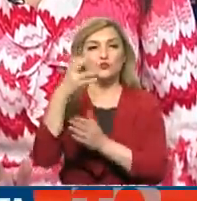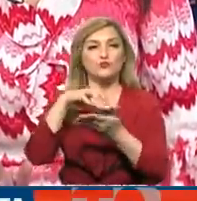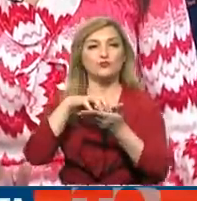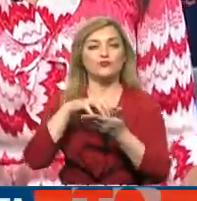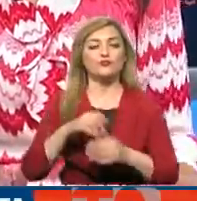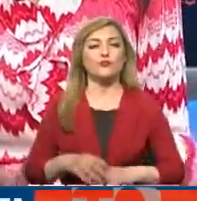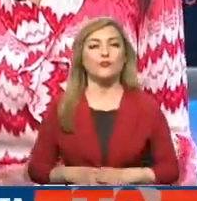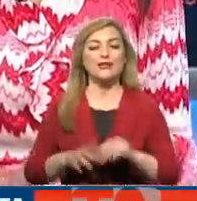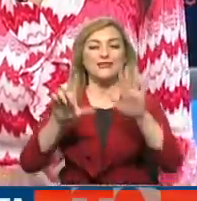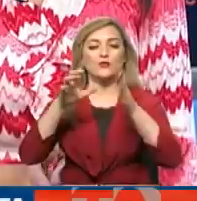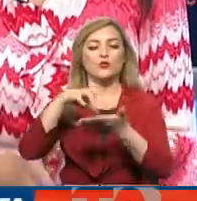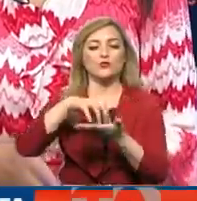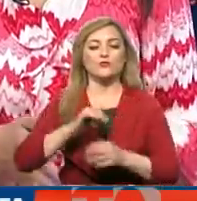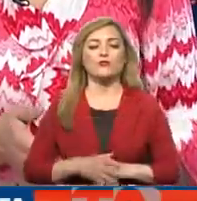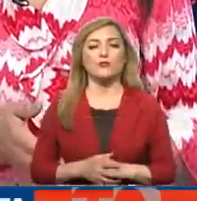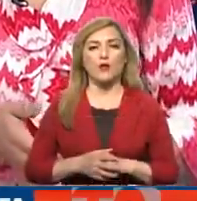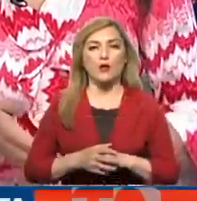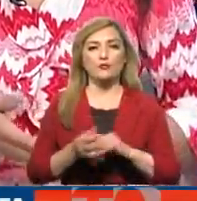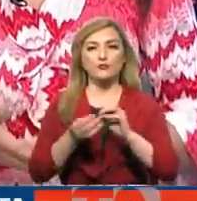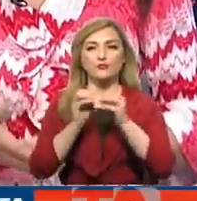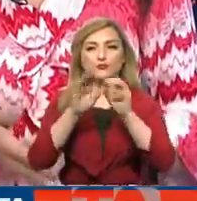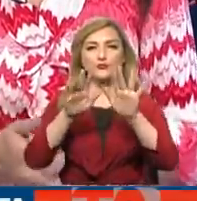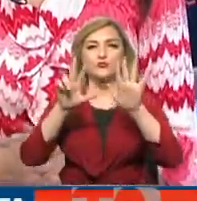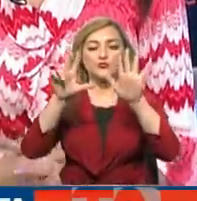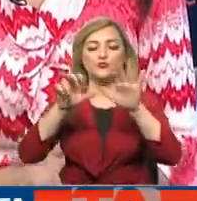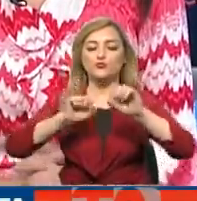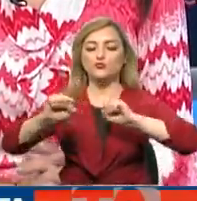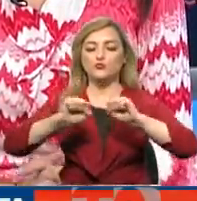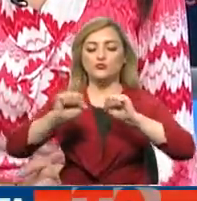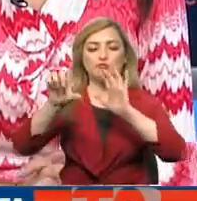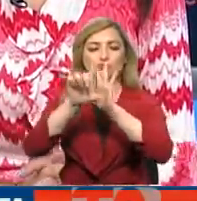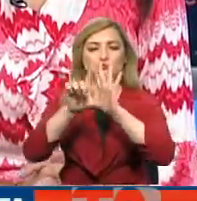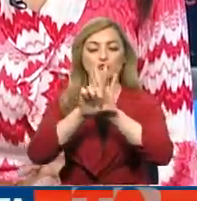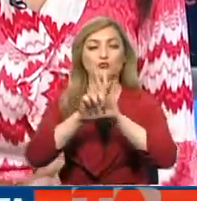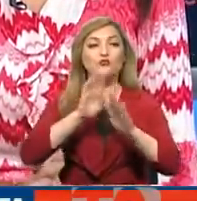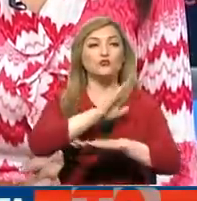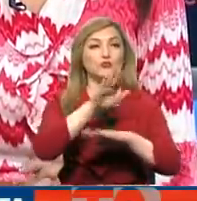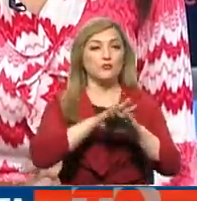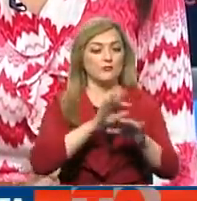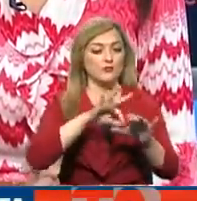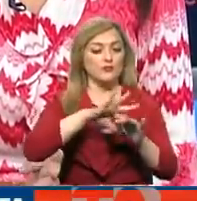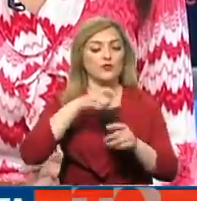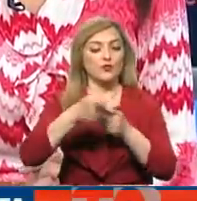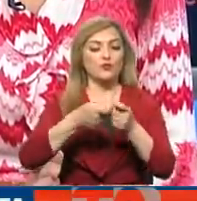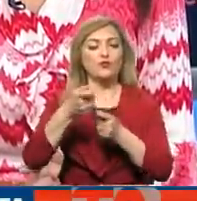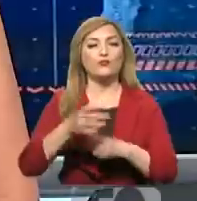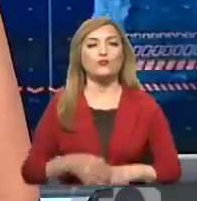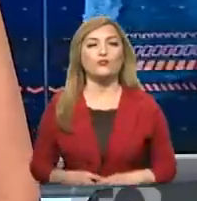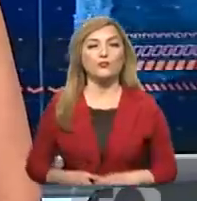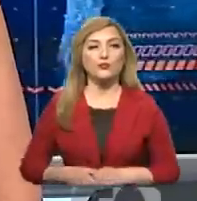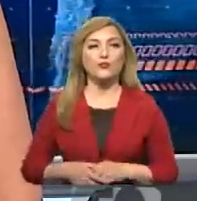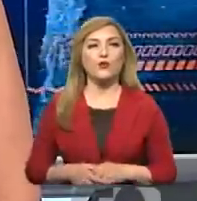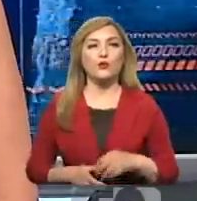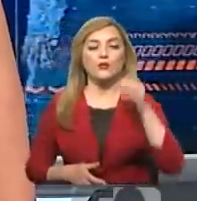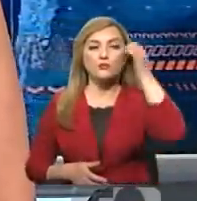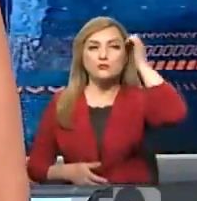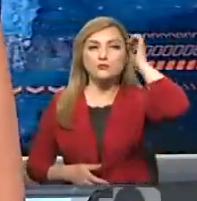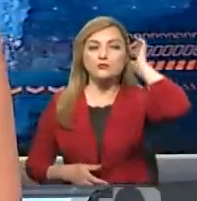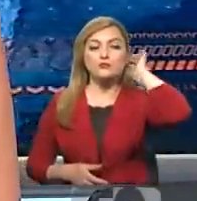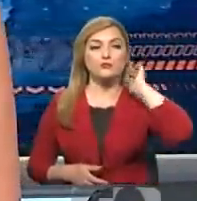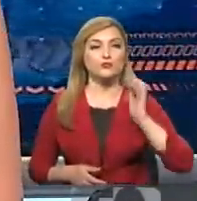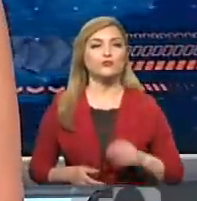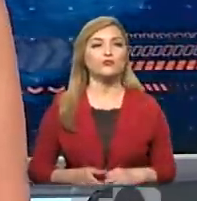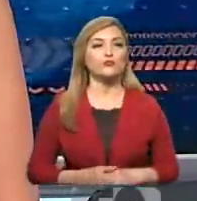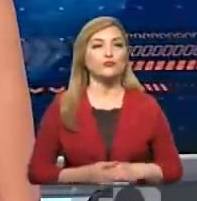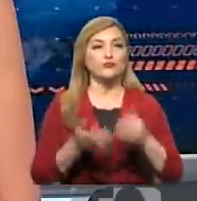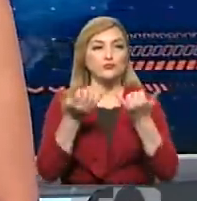movimiento Pachacútico hoy realizó varias gestiones legales en torno al conteo de votos. Ya mismo les contamos. A esta